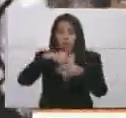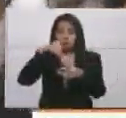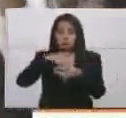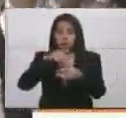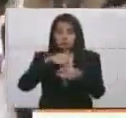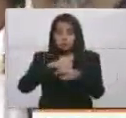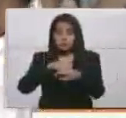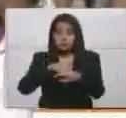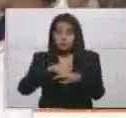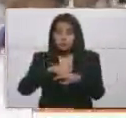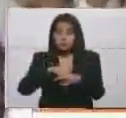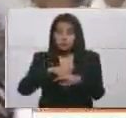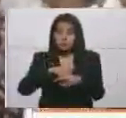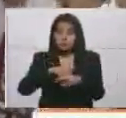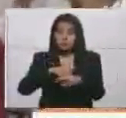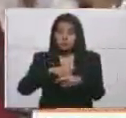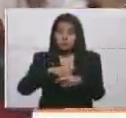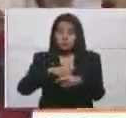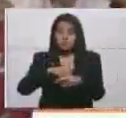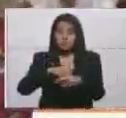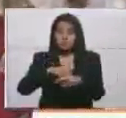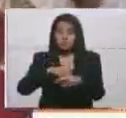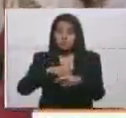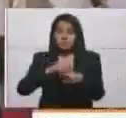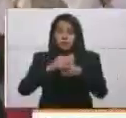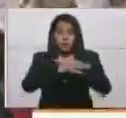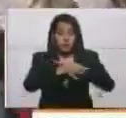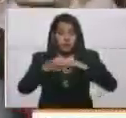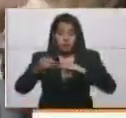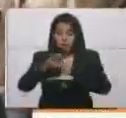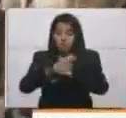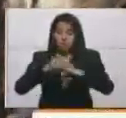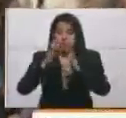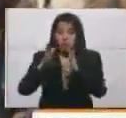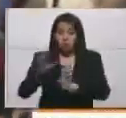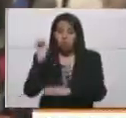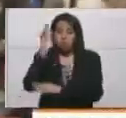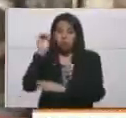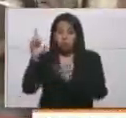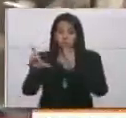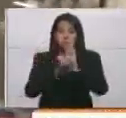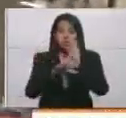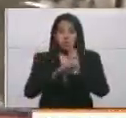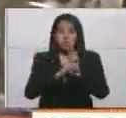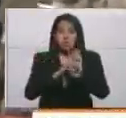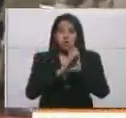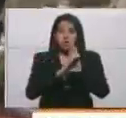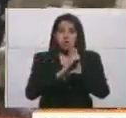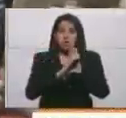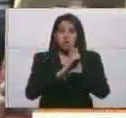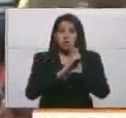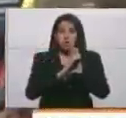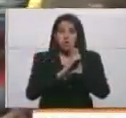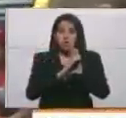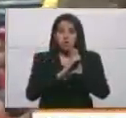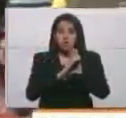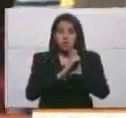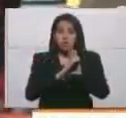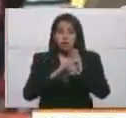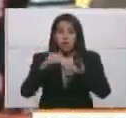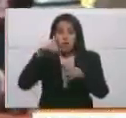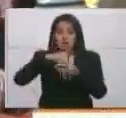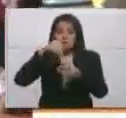estas elecciones regionales constituyentes. Estas elecciones a